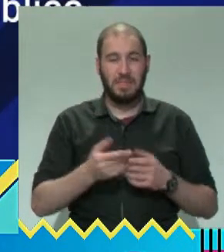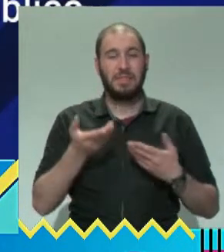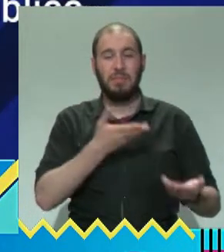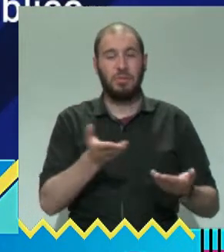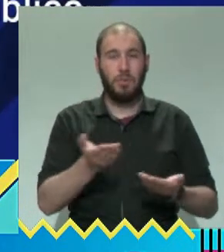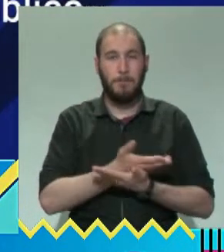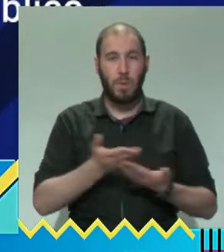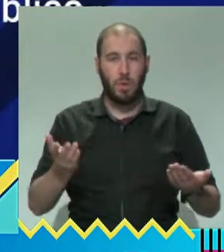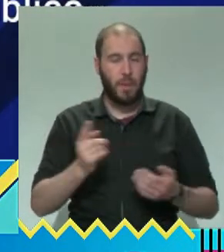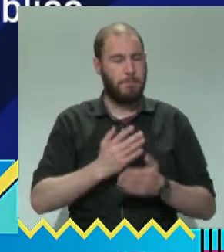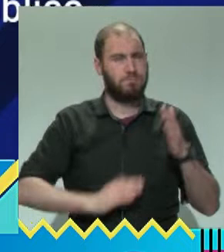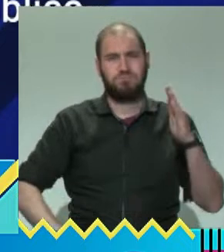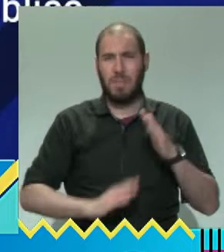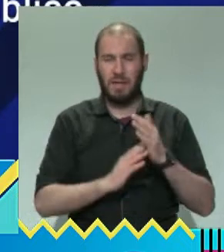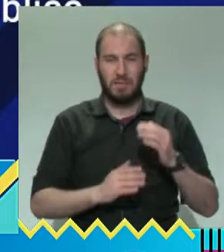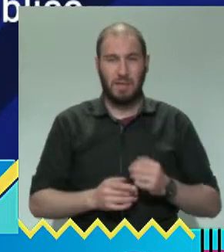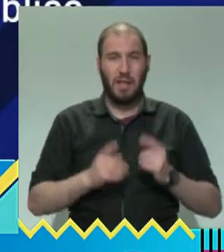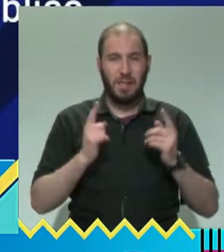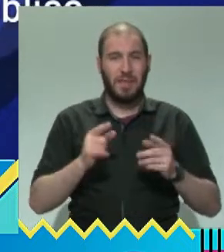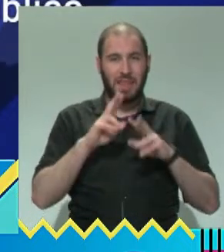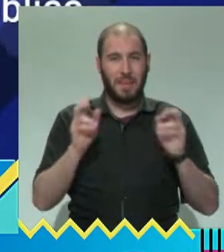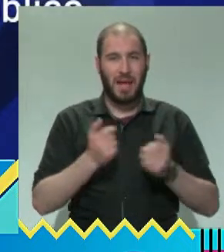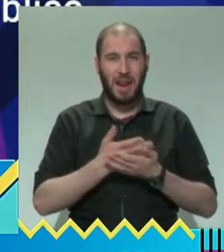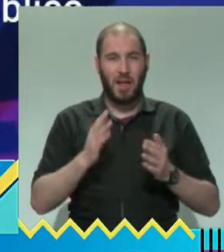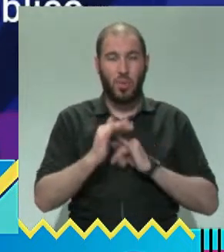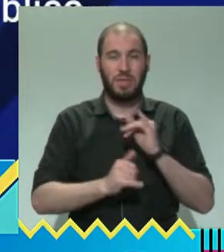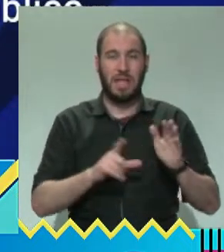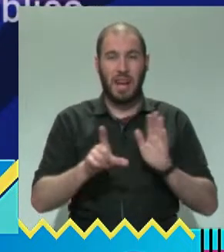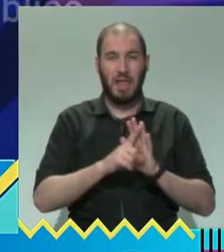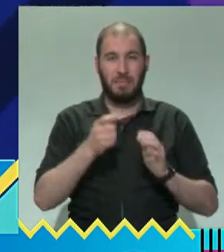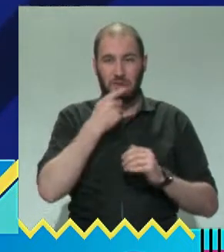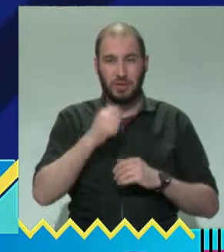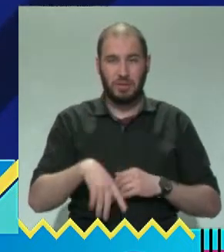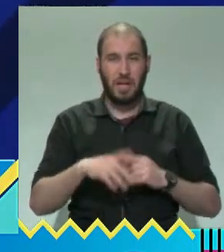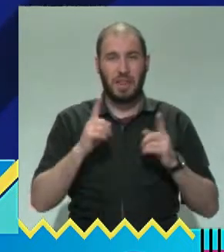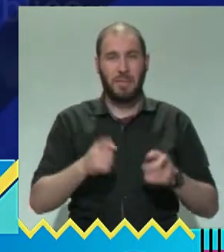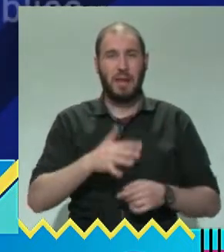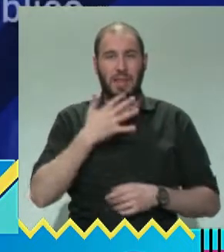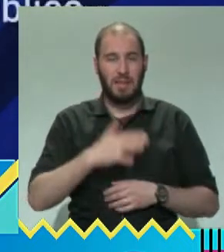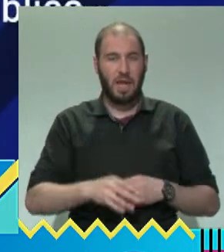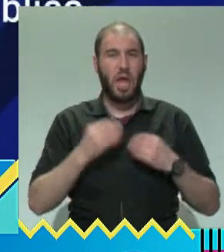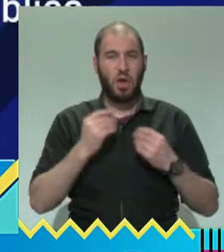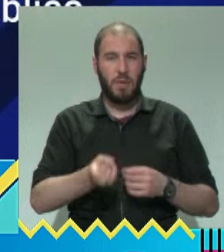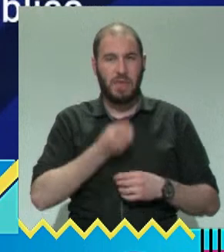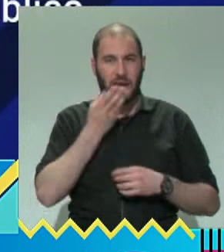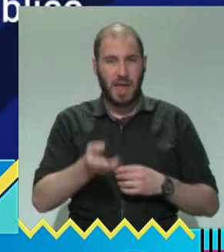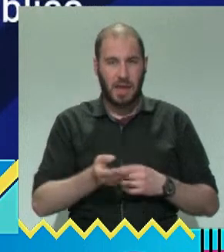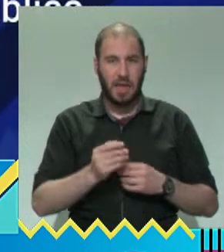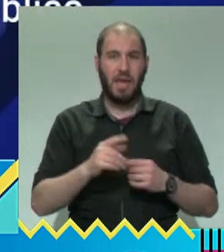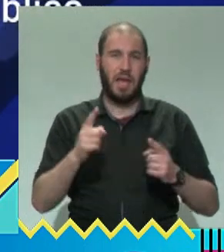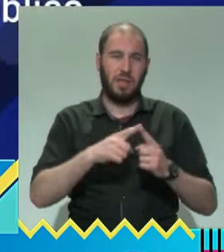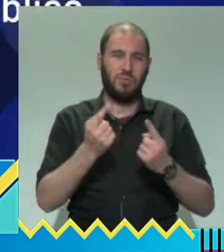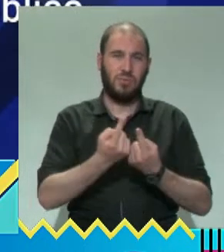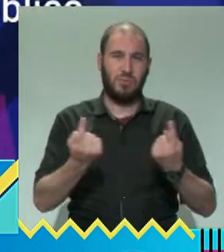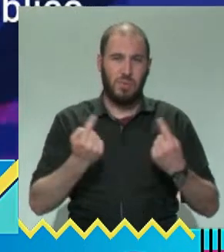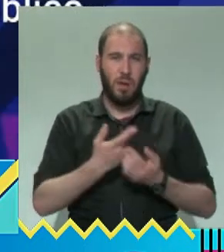servicio público prioritario, ¿sí? Un marco también general para hablar de la legislación en la provincia de Mendoza y entendiendo cómo se lo declara, ¿sí? Desde las propias